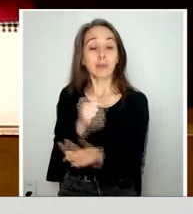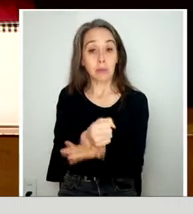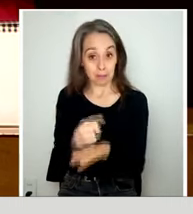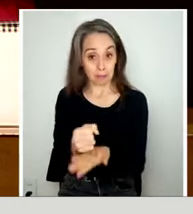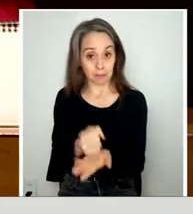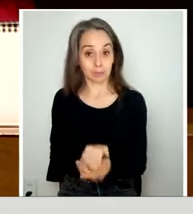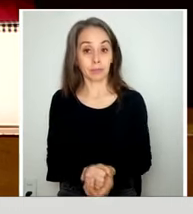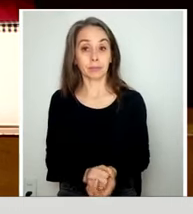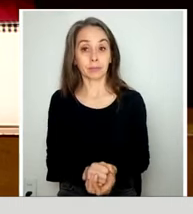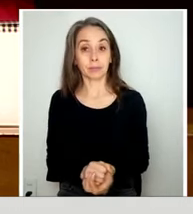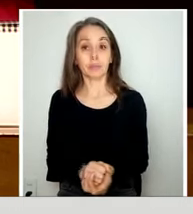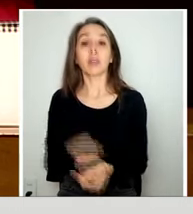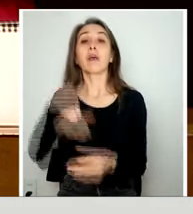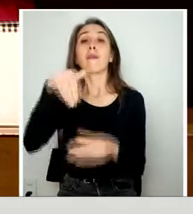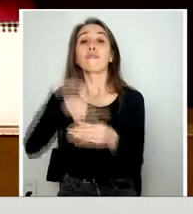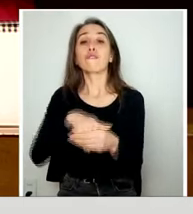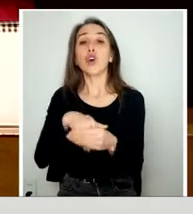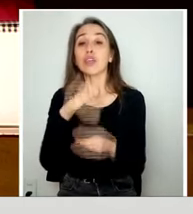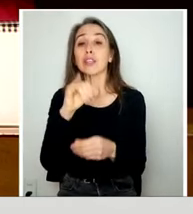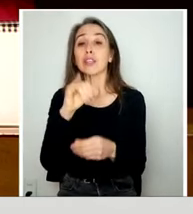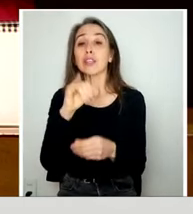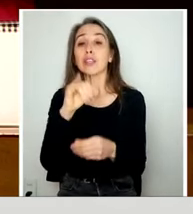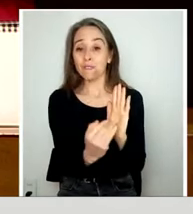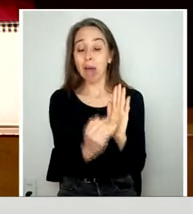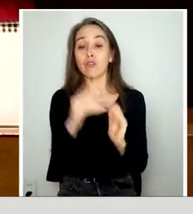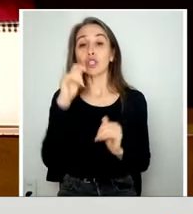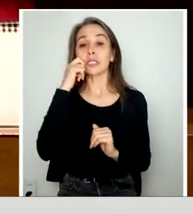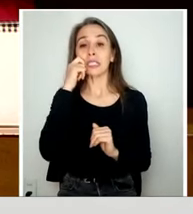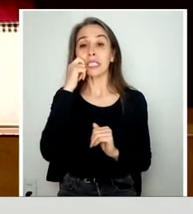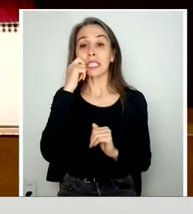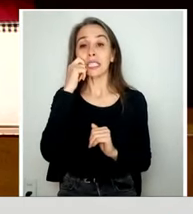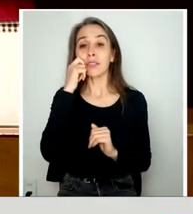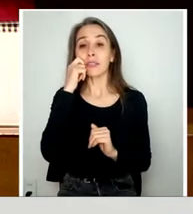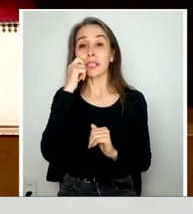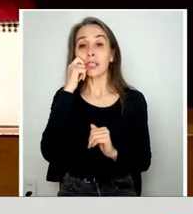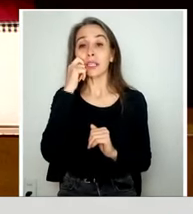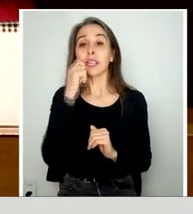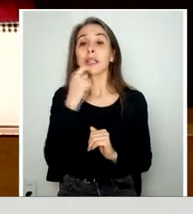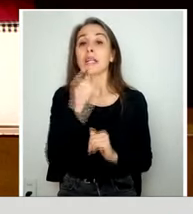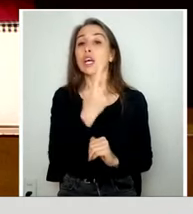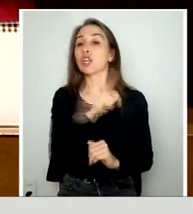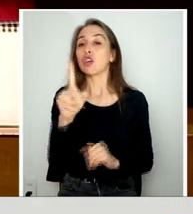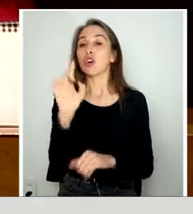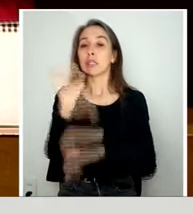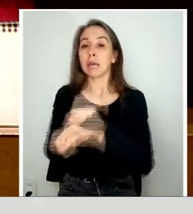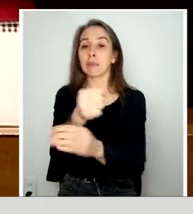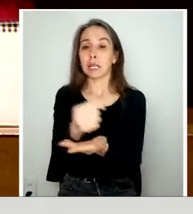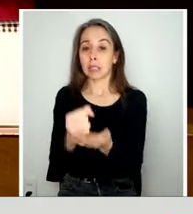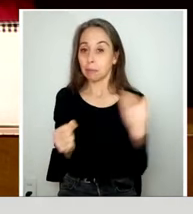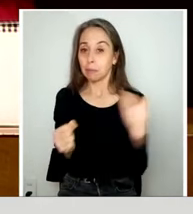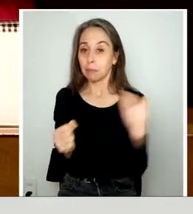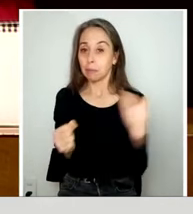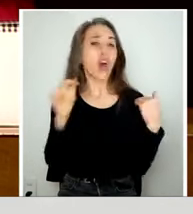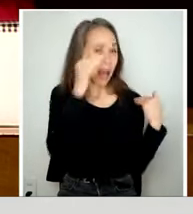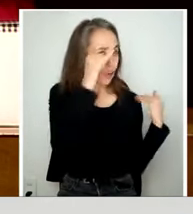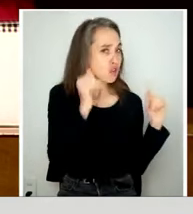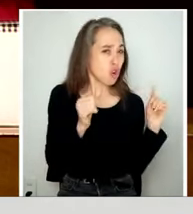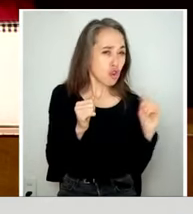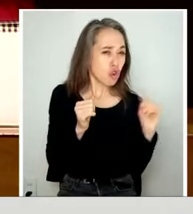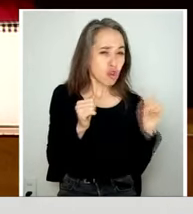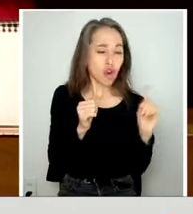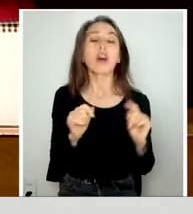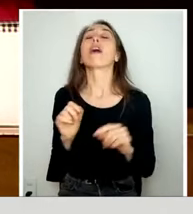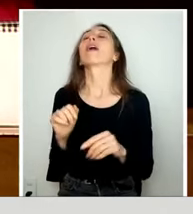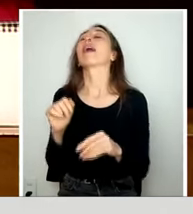los que votan a favor votan por declarar inadmisible Ah perdón votan por la admisibilidad